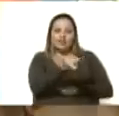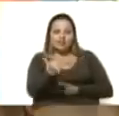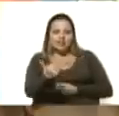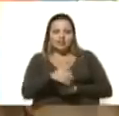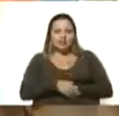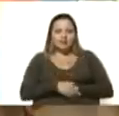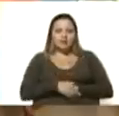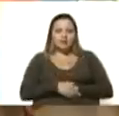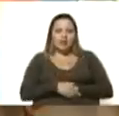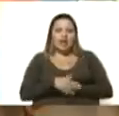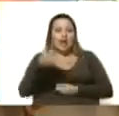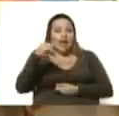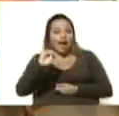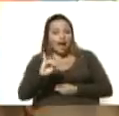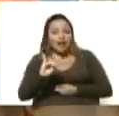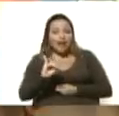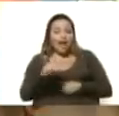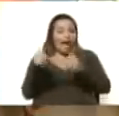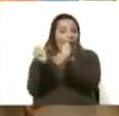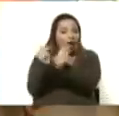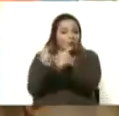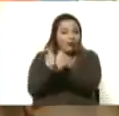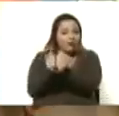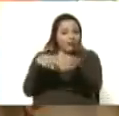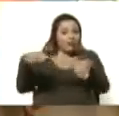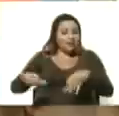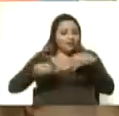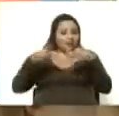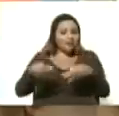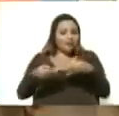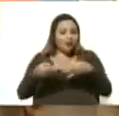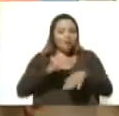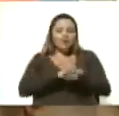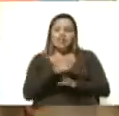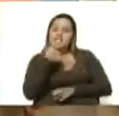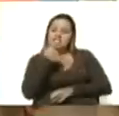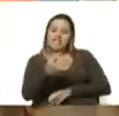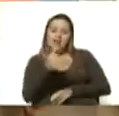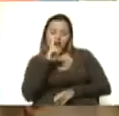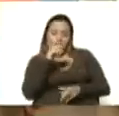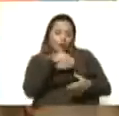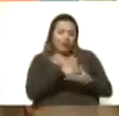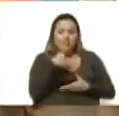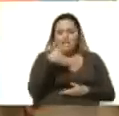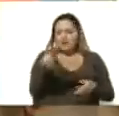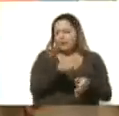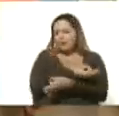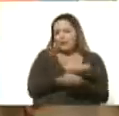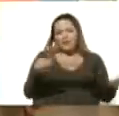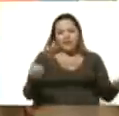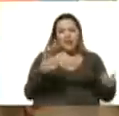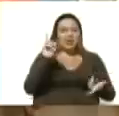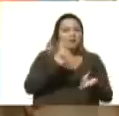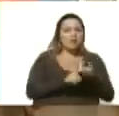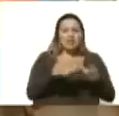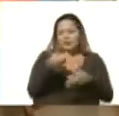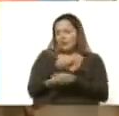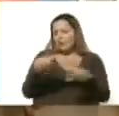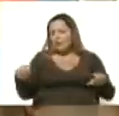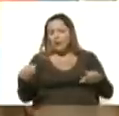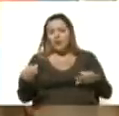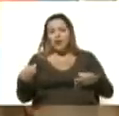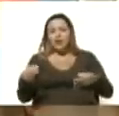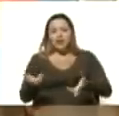extramaritales que ella siempre ocultó porque se presentaba como la mejor ama de casa, la mejor esposa, cuando efectivamente